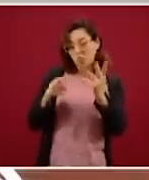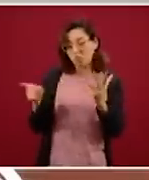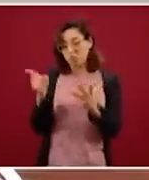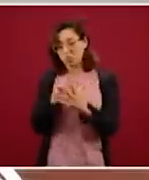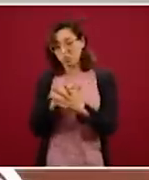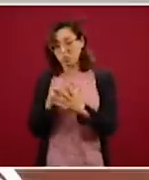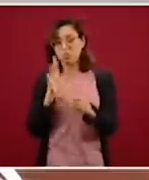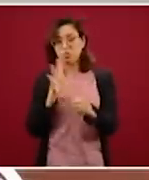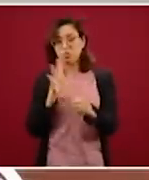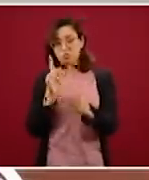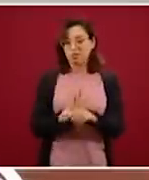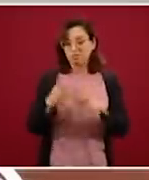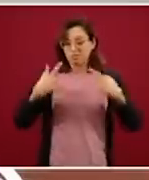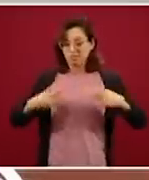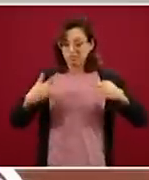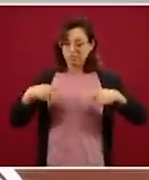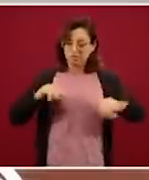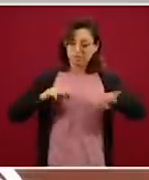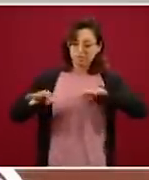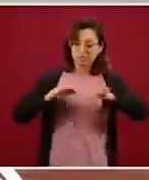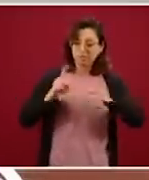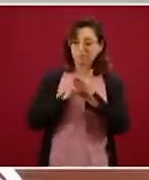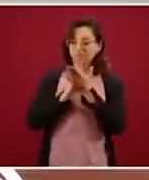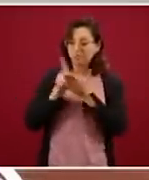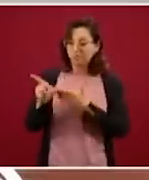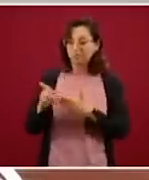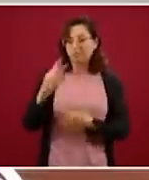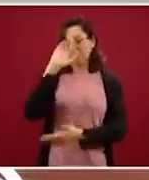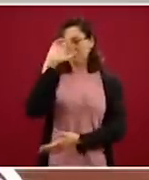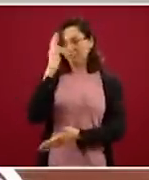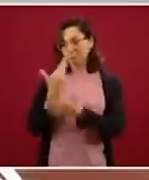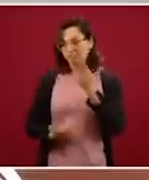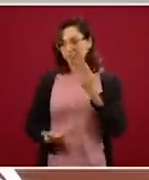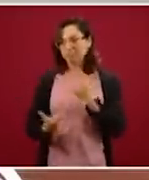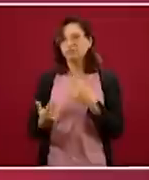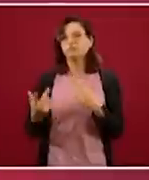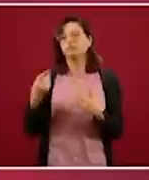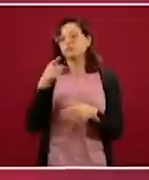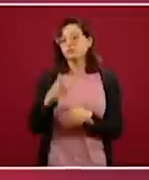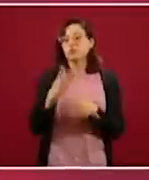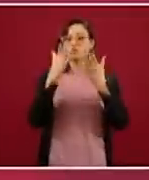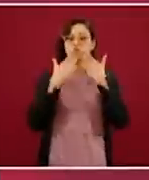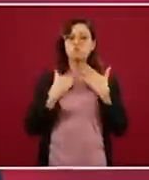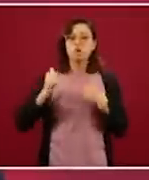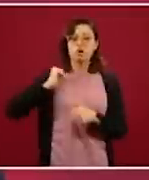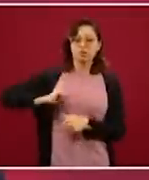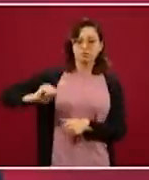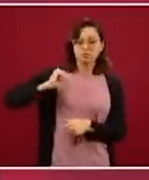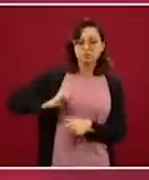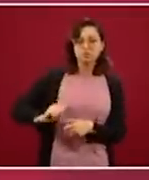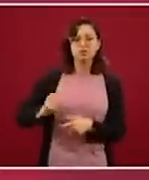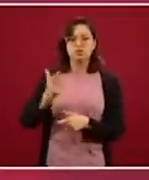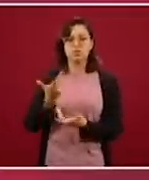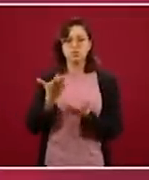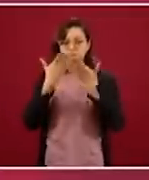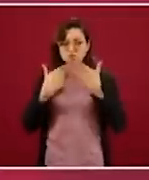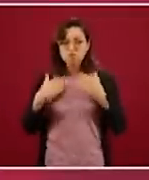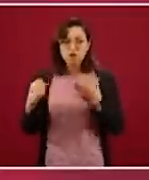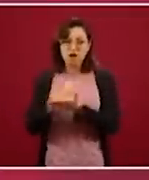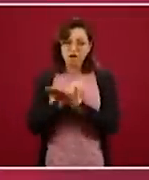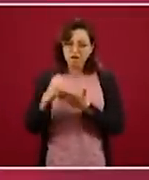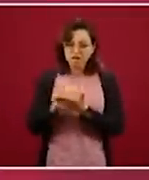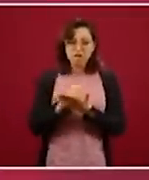La afectación de los derechos de los trabajadores, no hay reparto de utilidades, se fracciona la antigüedad, se dificulta a las personas obtener un crédito,